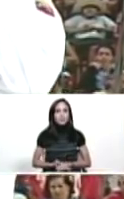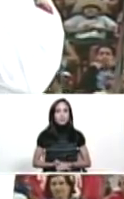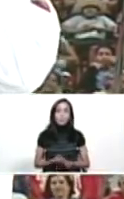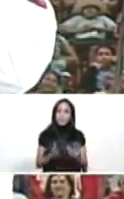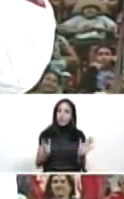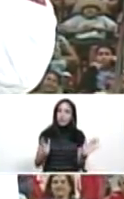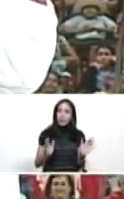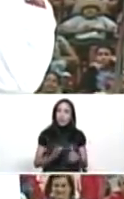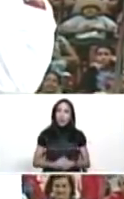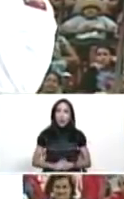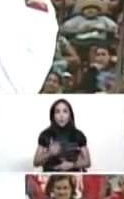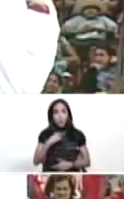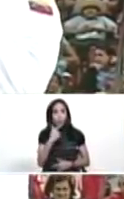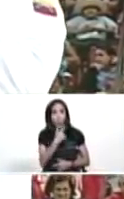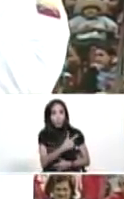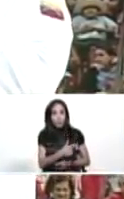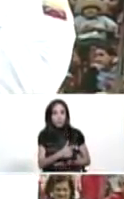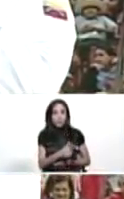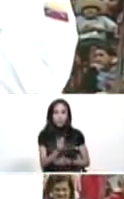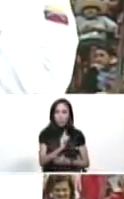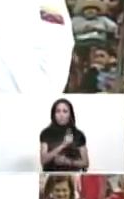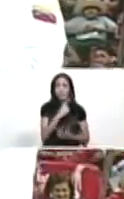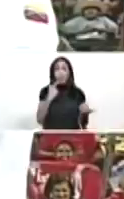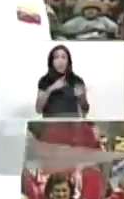palabras que tú dices, Mourão.